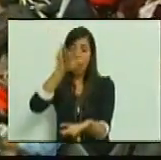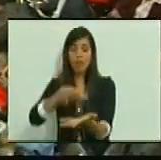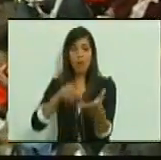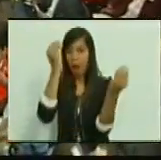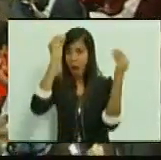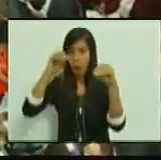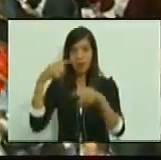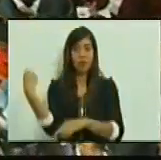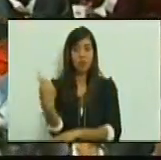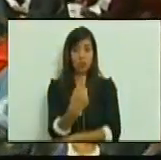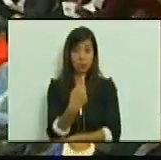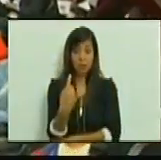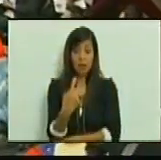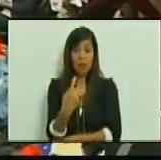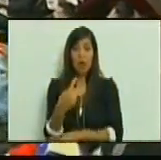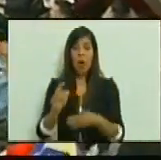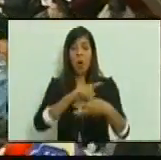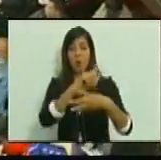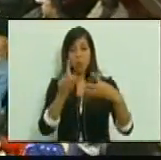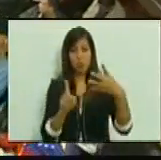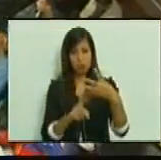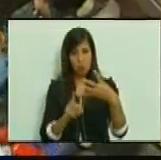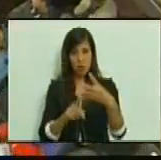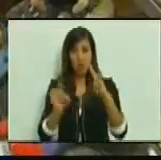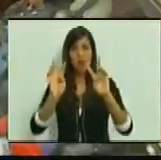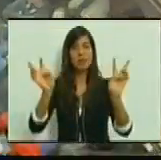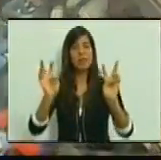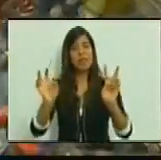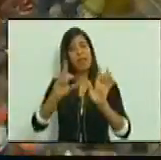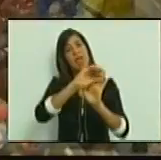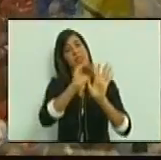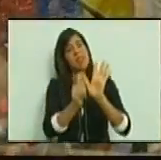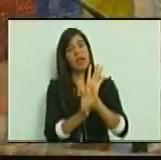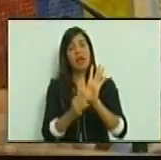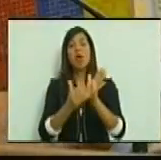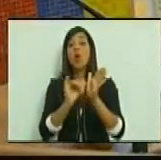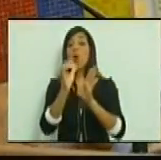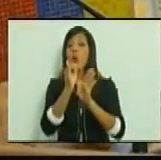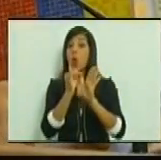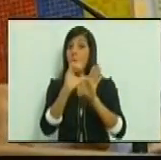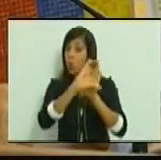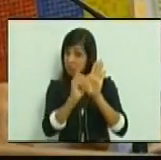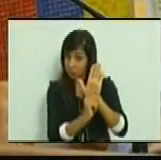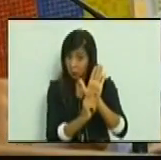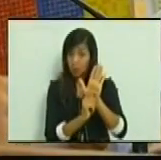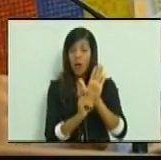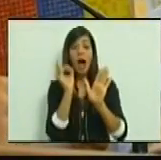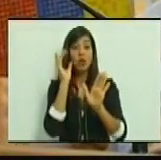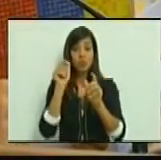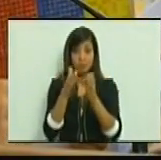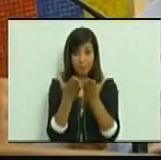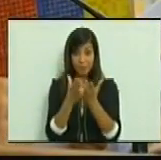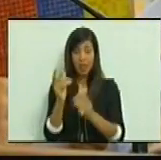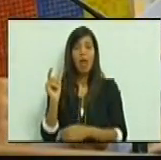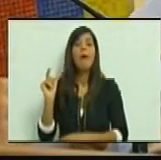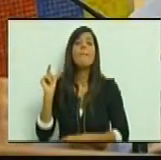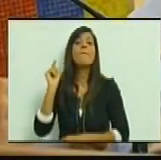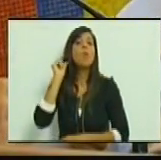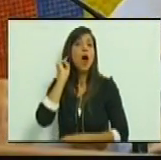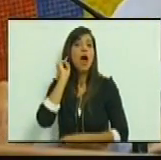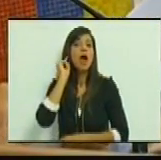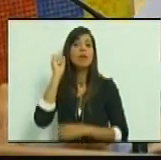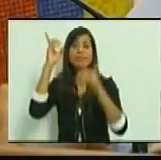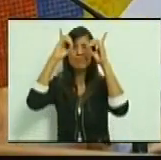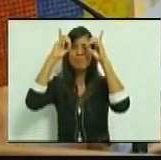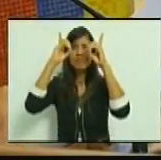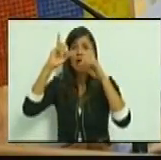unanimidad. El cuarto punto, decreto constituyente. En este punto, la presidenta